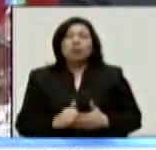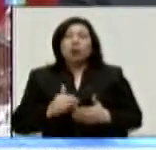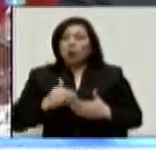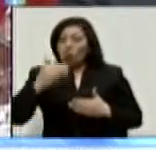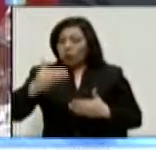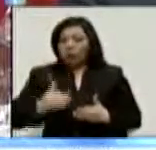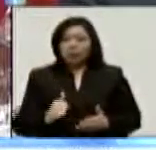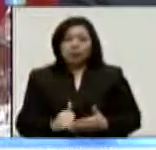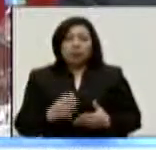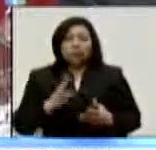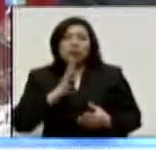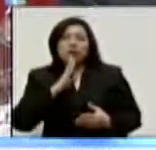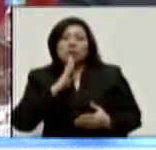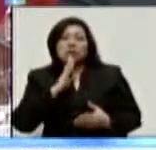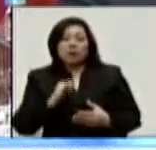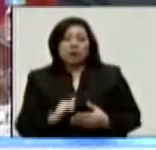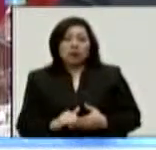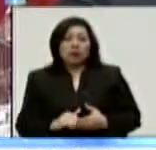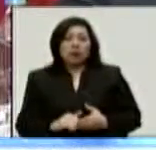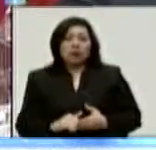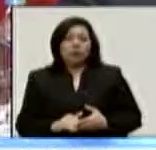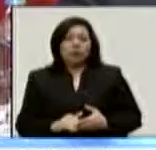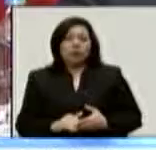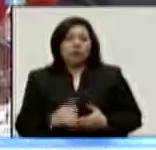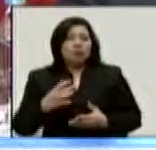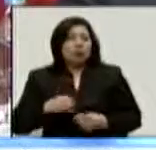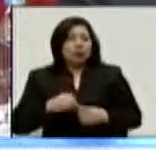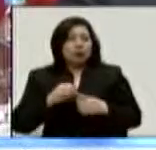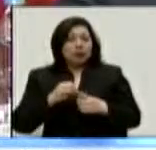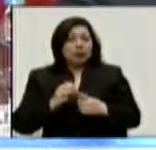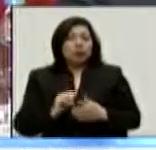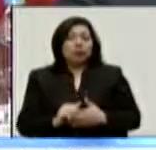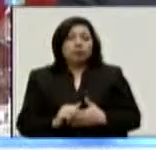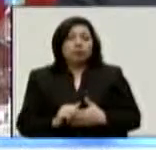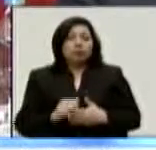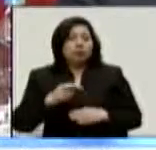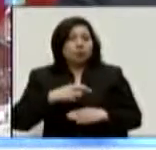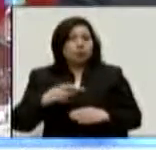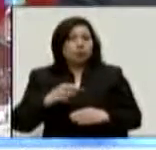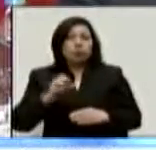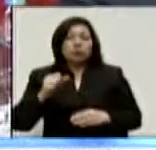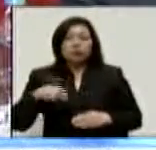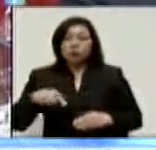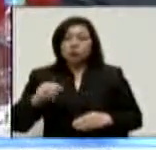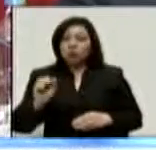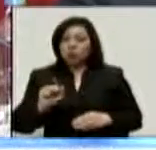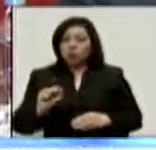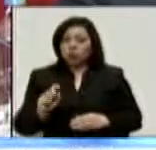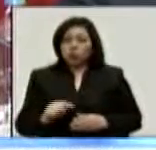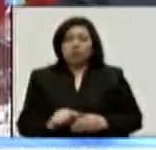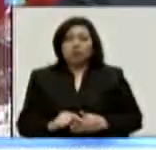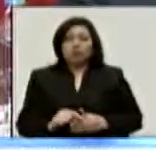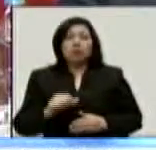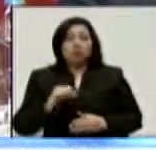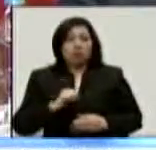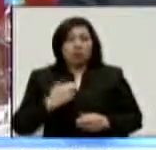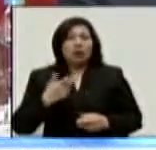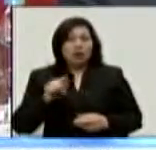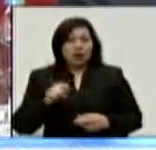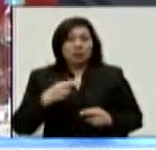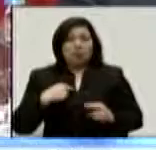Chubut, donde se habla mucho de Comodoro Rivadavia, que es una de las principales ciudades de la provincia de Chubut, y su capital Rostov. Yo ahí me